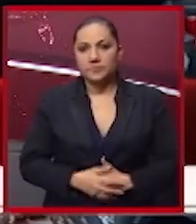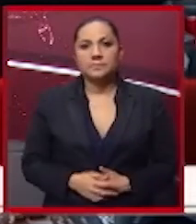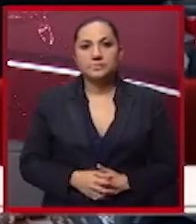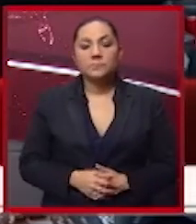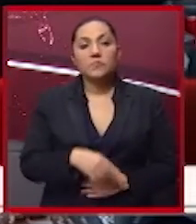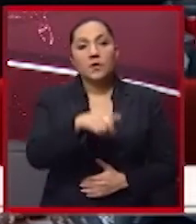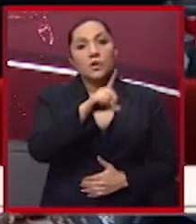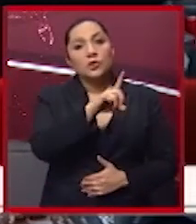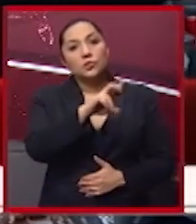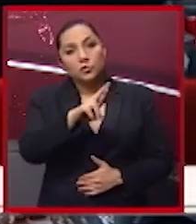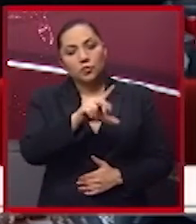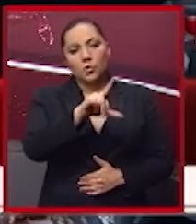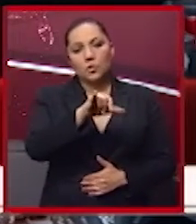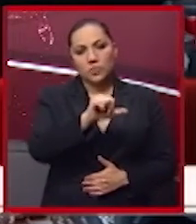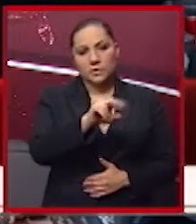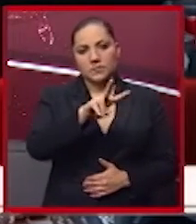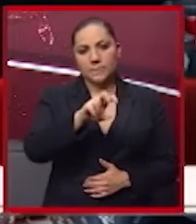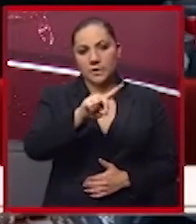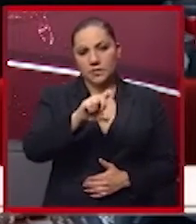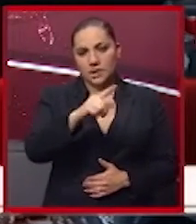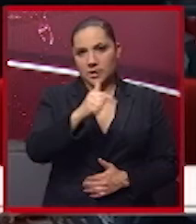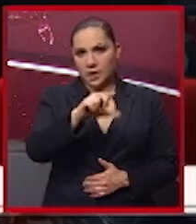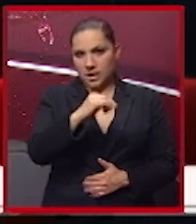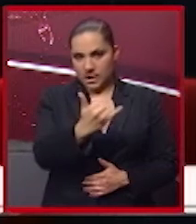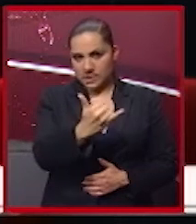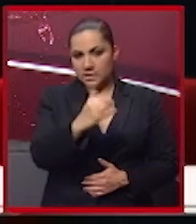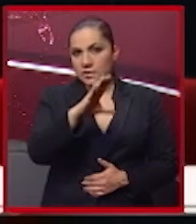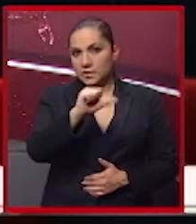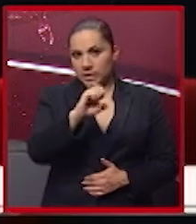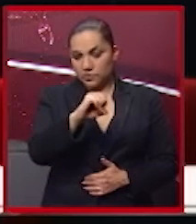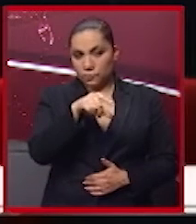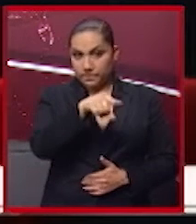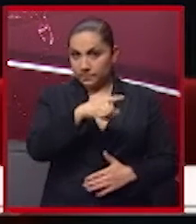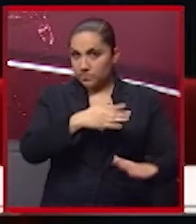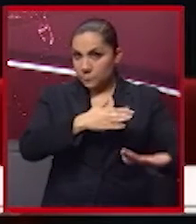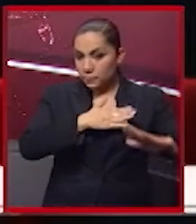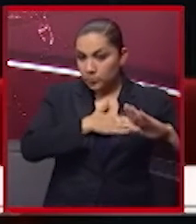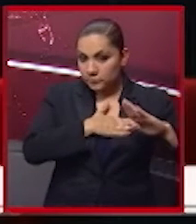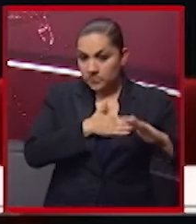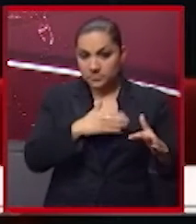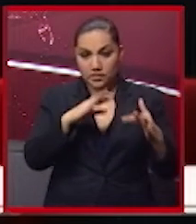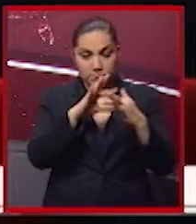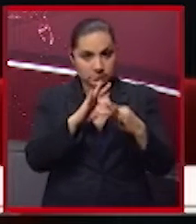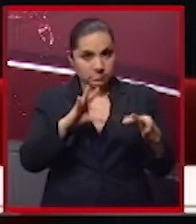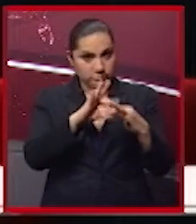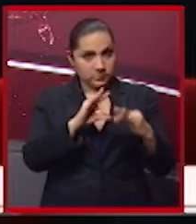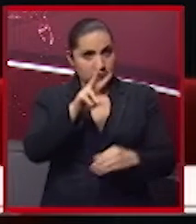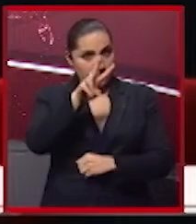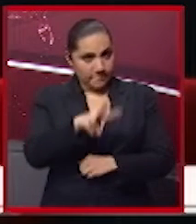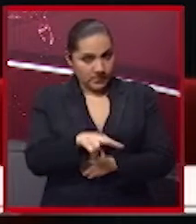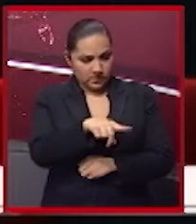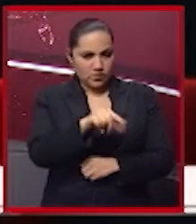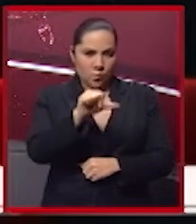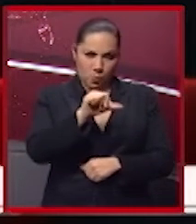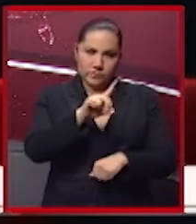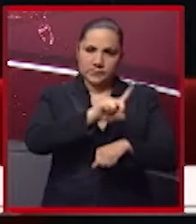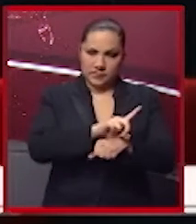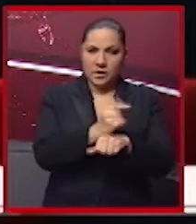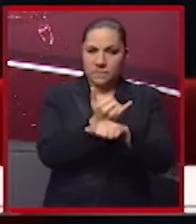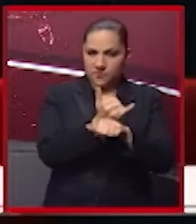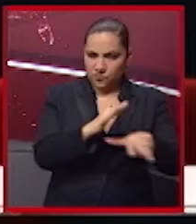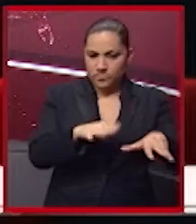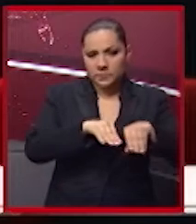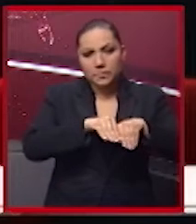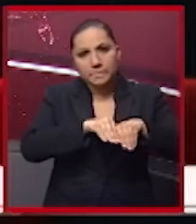Doctor Luis Videgaray Caso, ¿protesta usted decir verdad en la información que exponga a